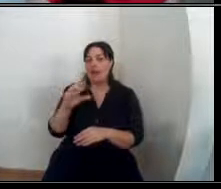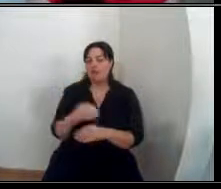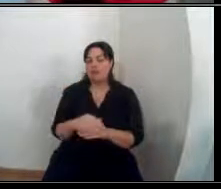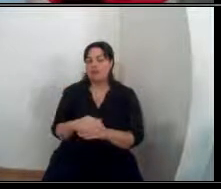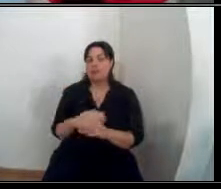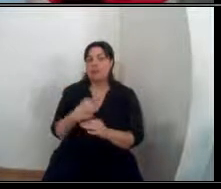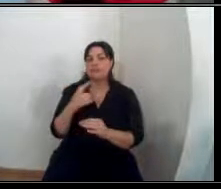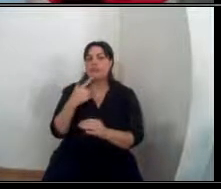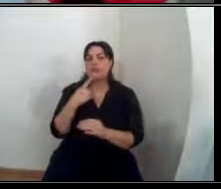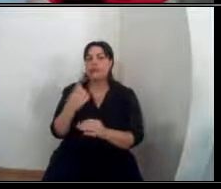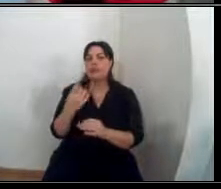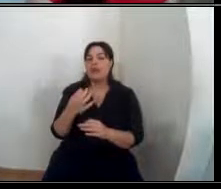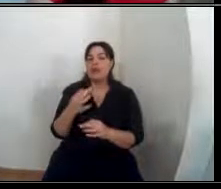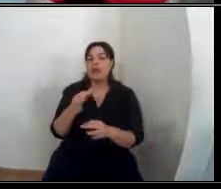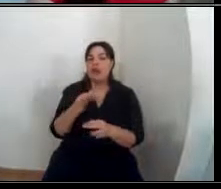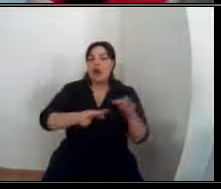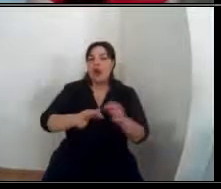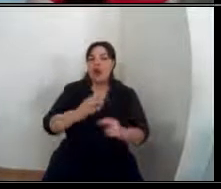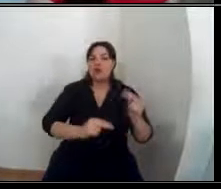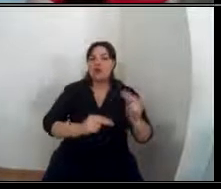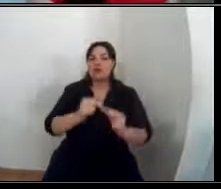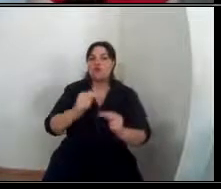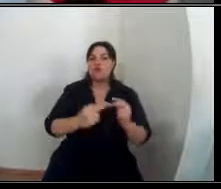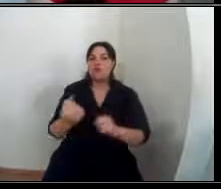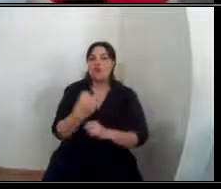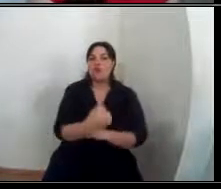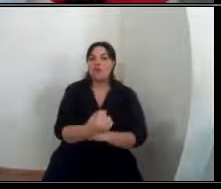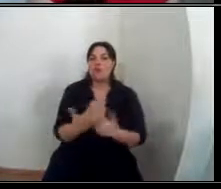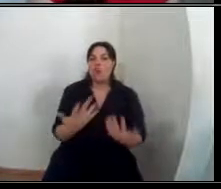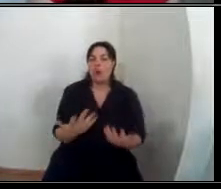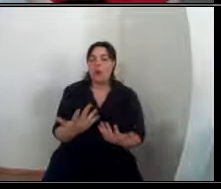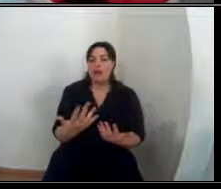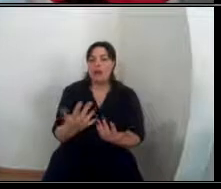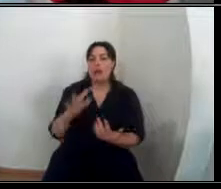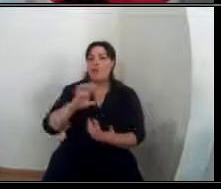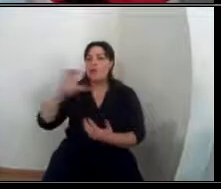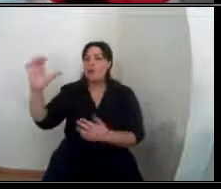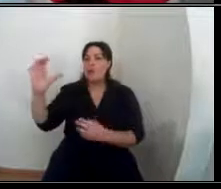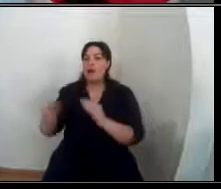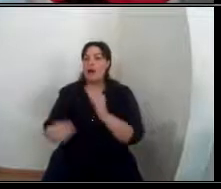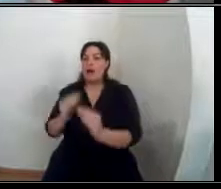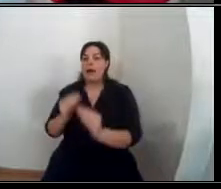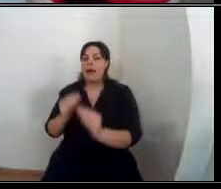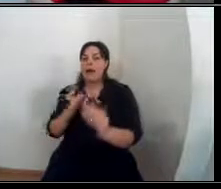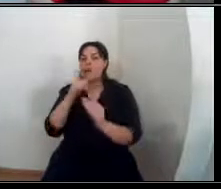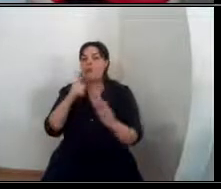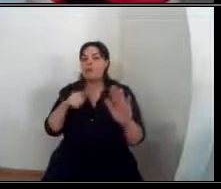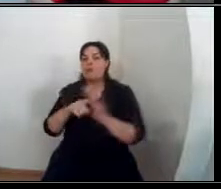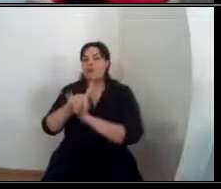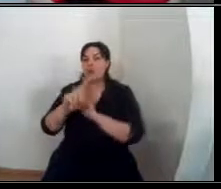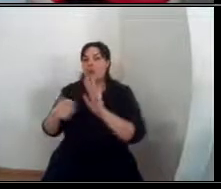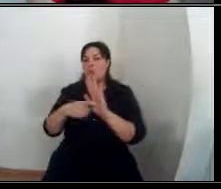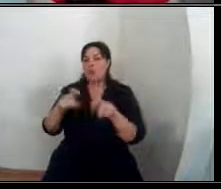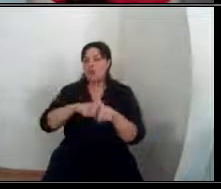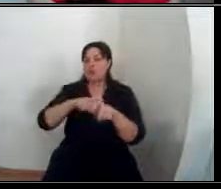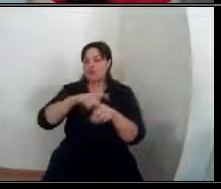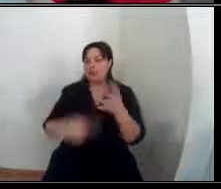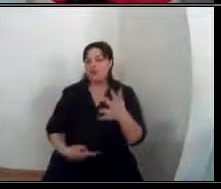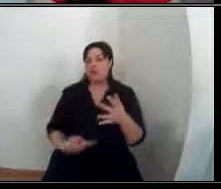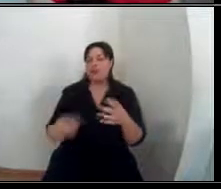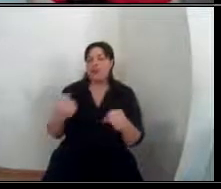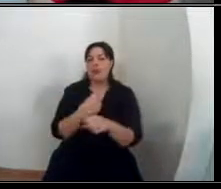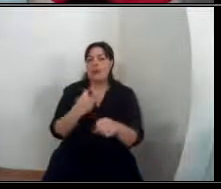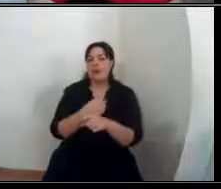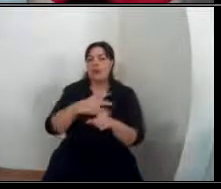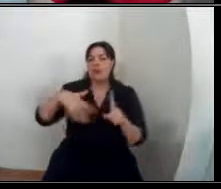Dice, construir lo local pasa por apoyarse en el trabajo que Europa hace para un desarrollo integral en todos los aspectos, empleo, medio ambiente,